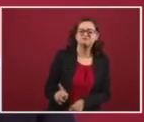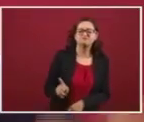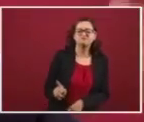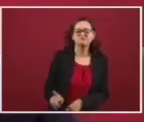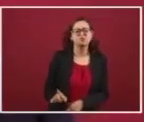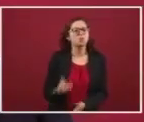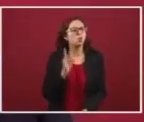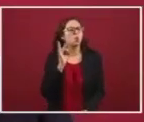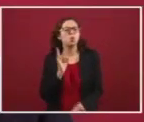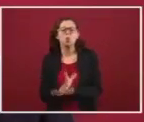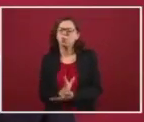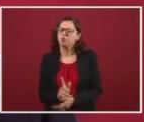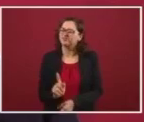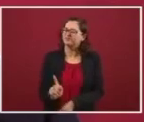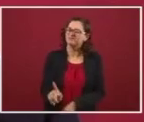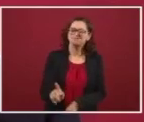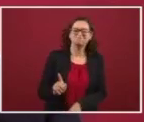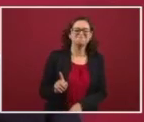pura apariencia.